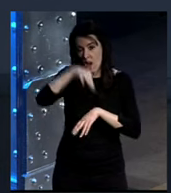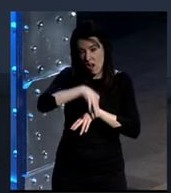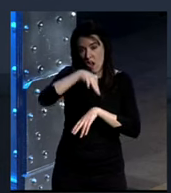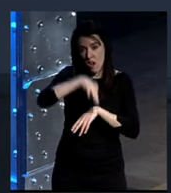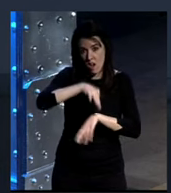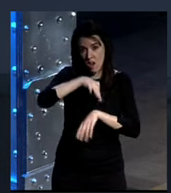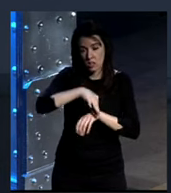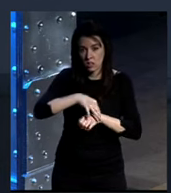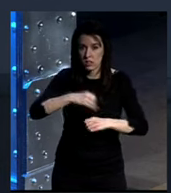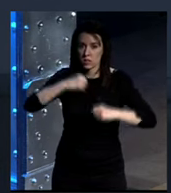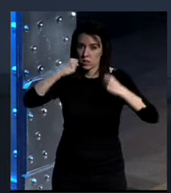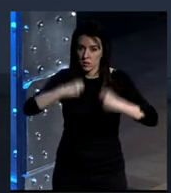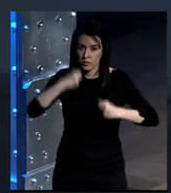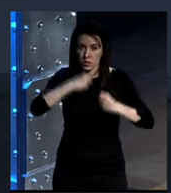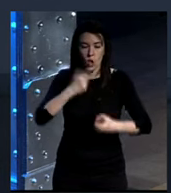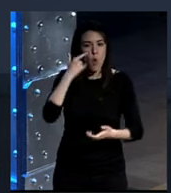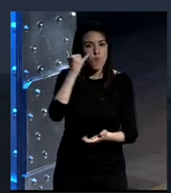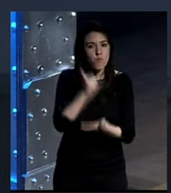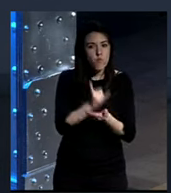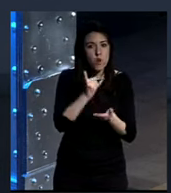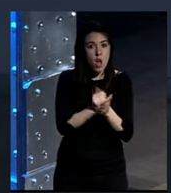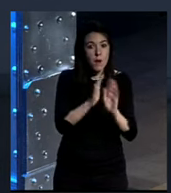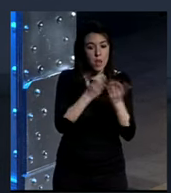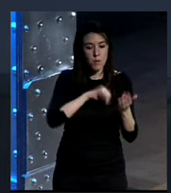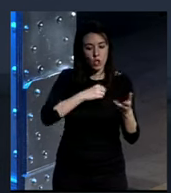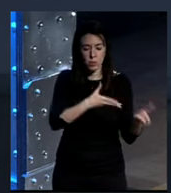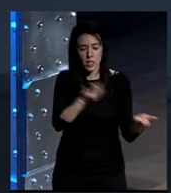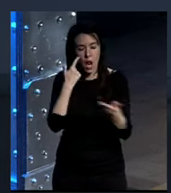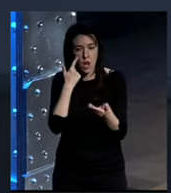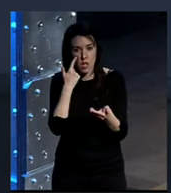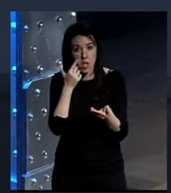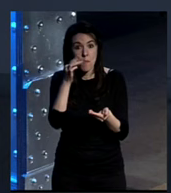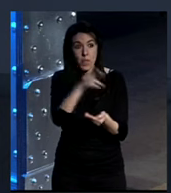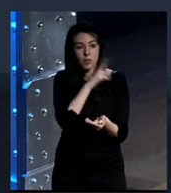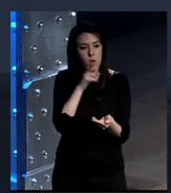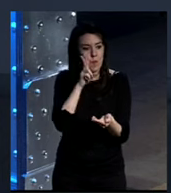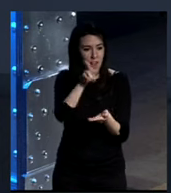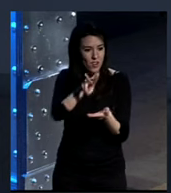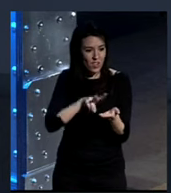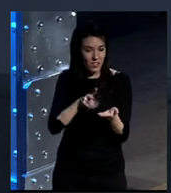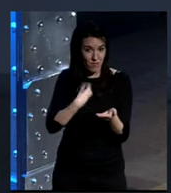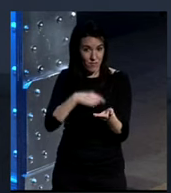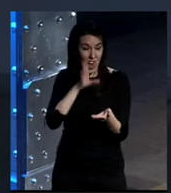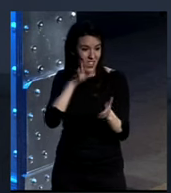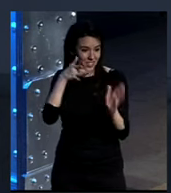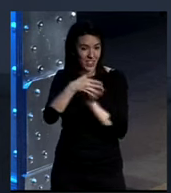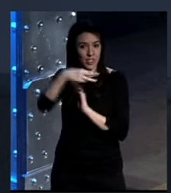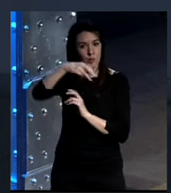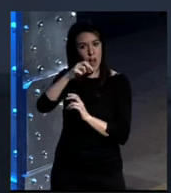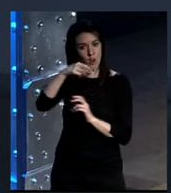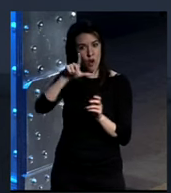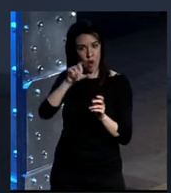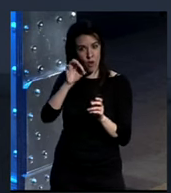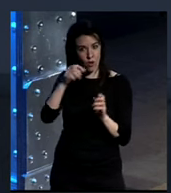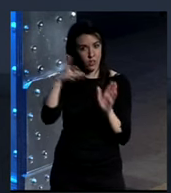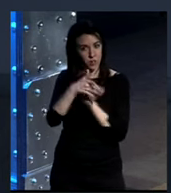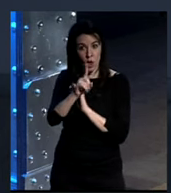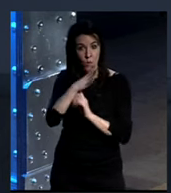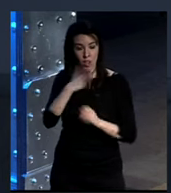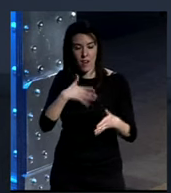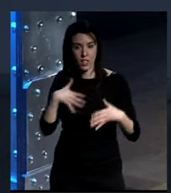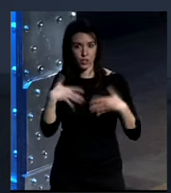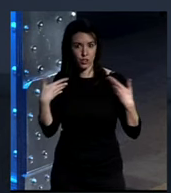tuvo mucho empeño en que le llevaran una prueba del libro al hospital y además que no la viera mamá. Eso es lo que ha comentado antes Manolo. Quería darle una